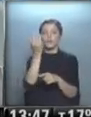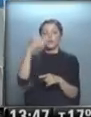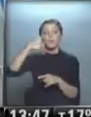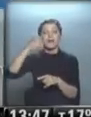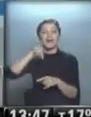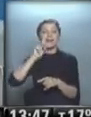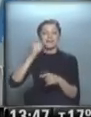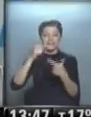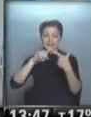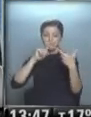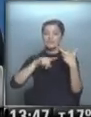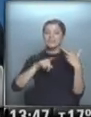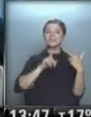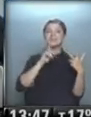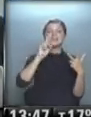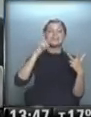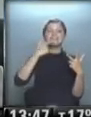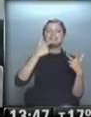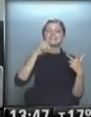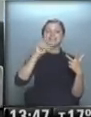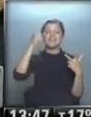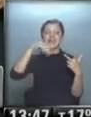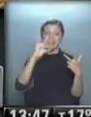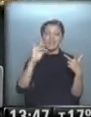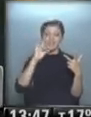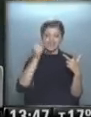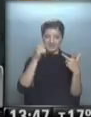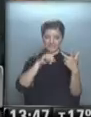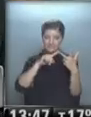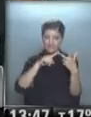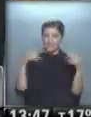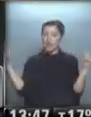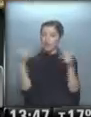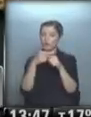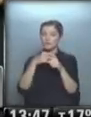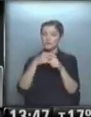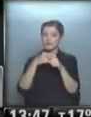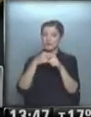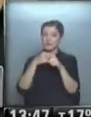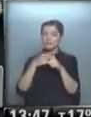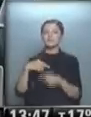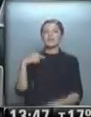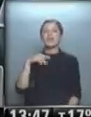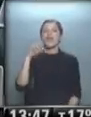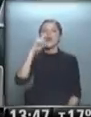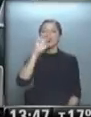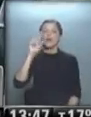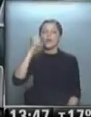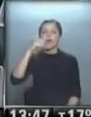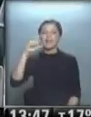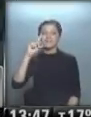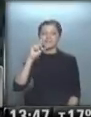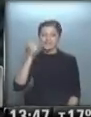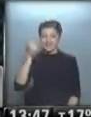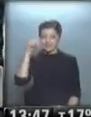Islandia la sorpresa de Europa va a jugarse a todo nada frente a Croacia la serie se van a disputar